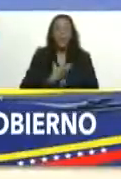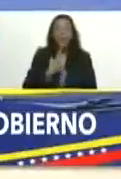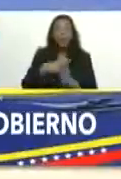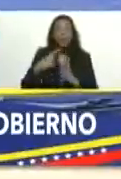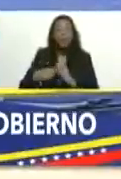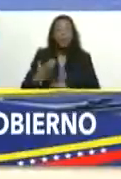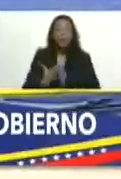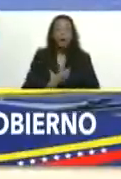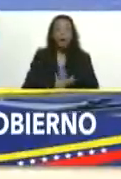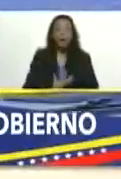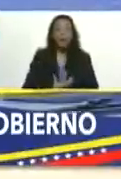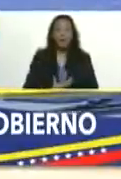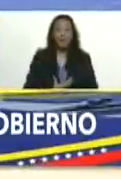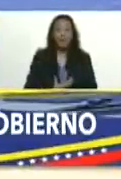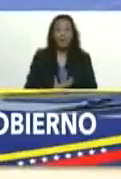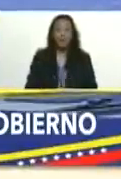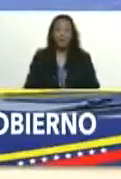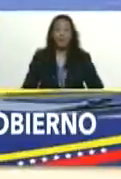alcaldes